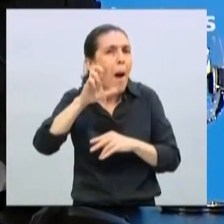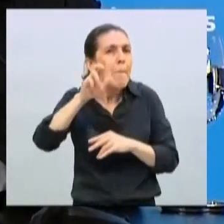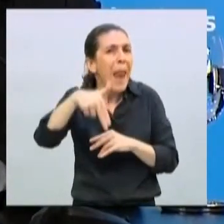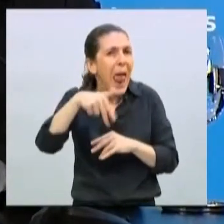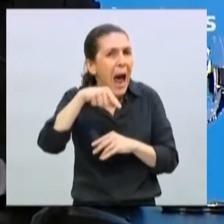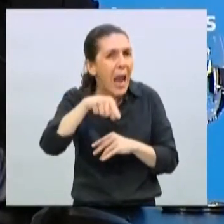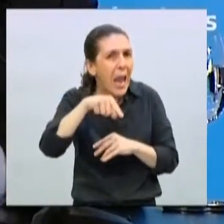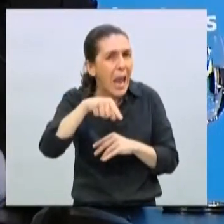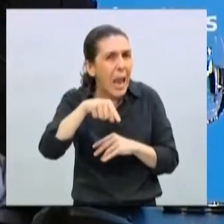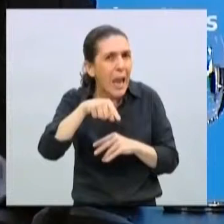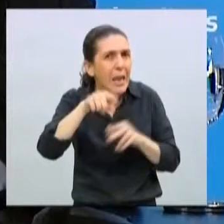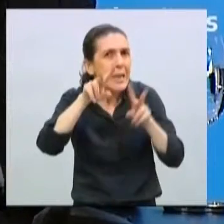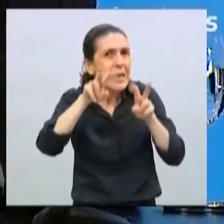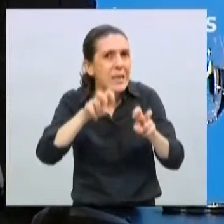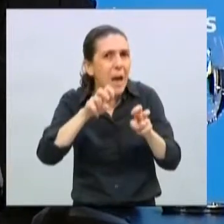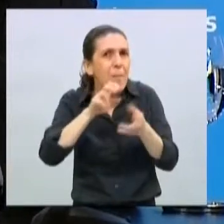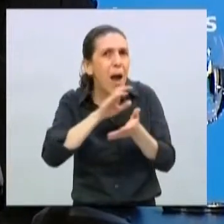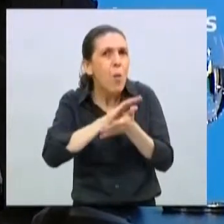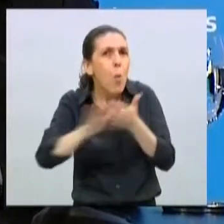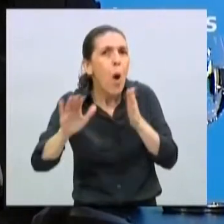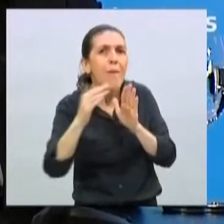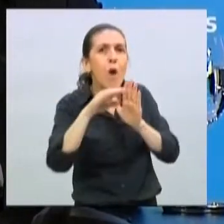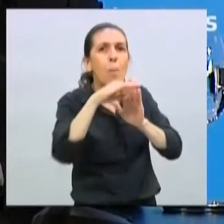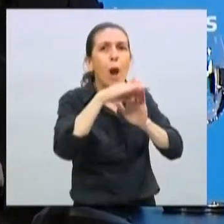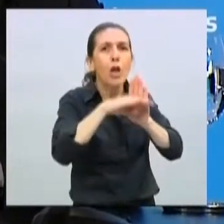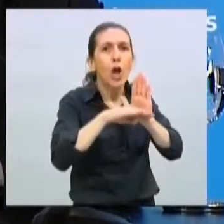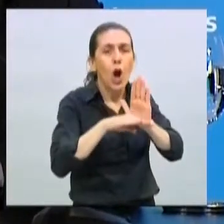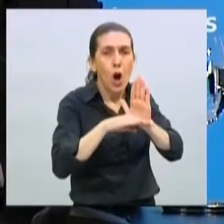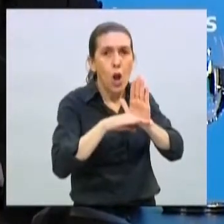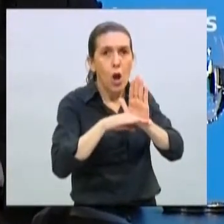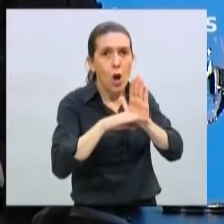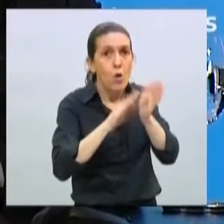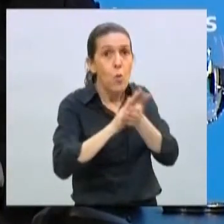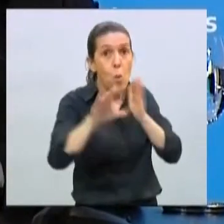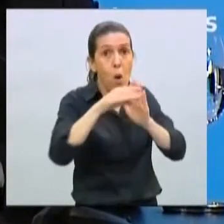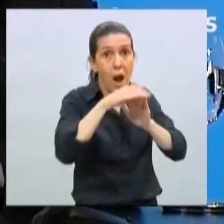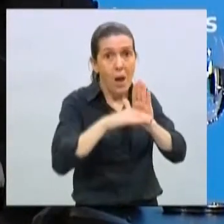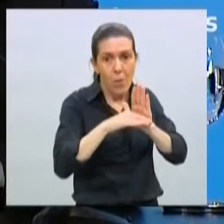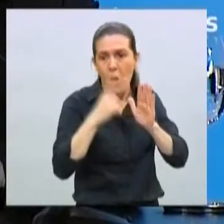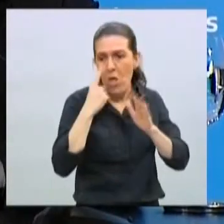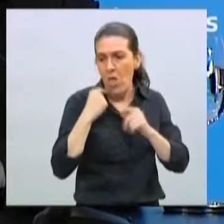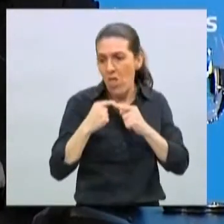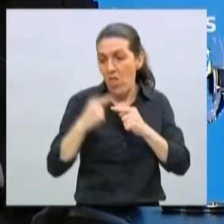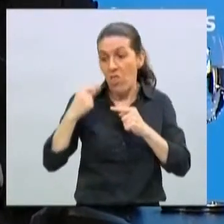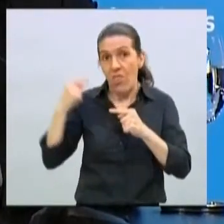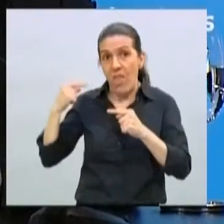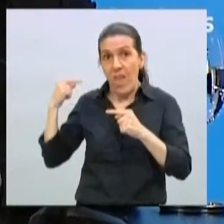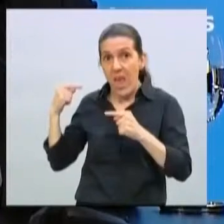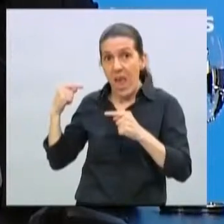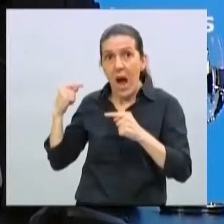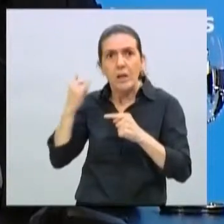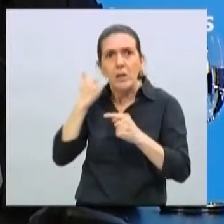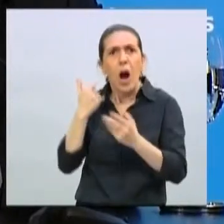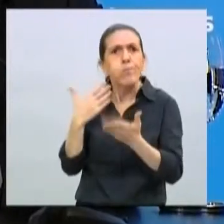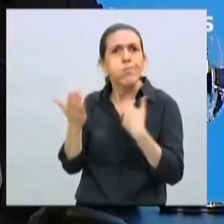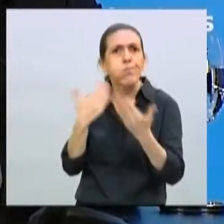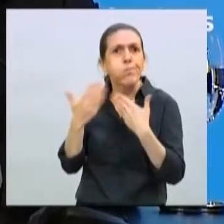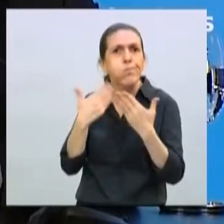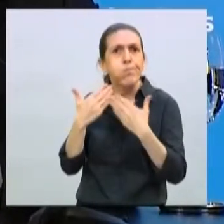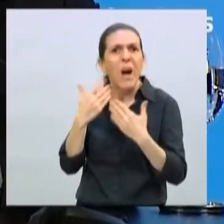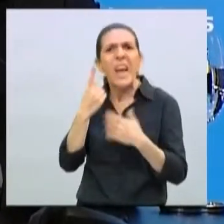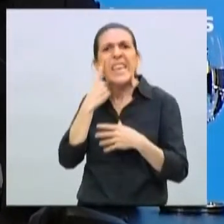lo que va a ser el nuevo esquema y los nuevos protocolos, nosotros ya estos días estuvimos hablando con